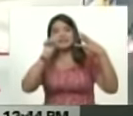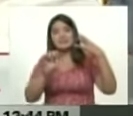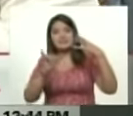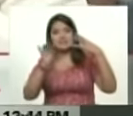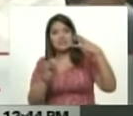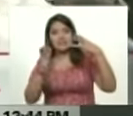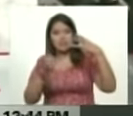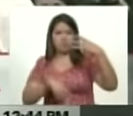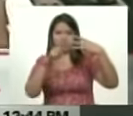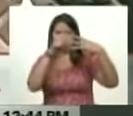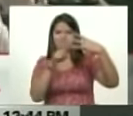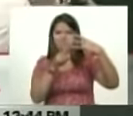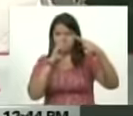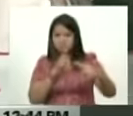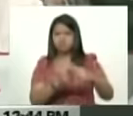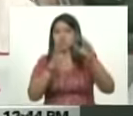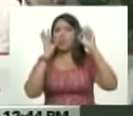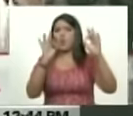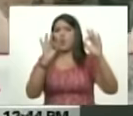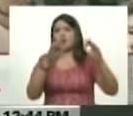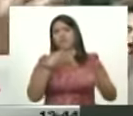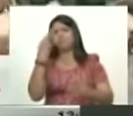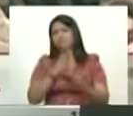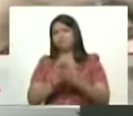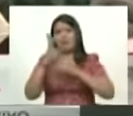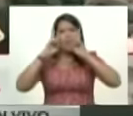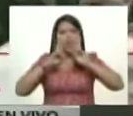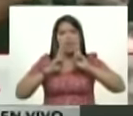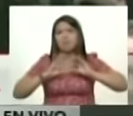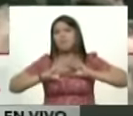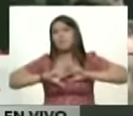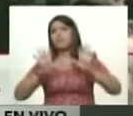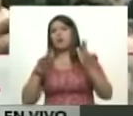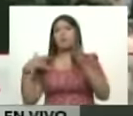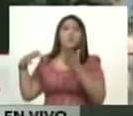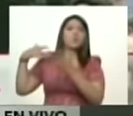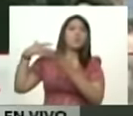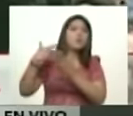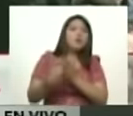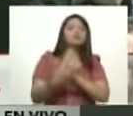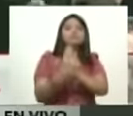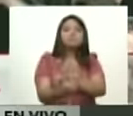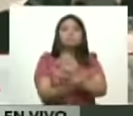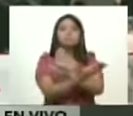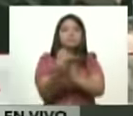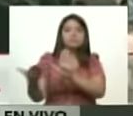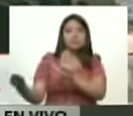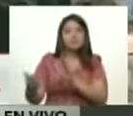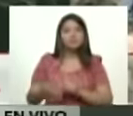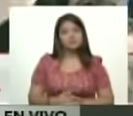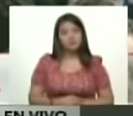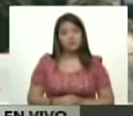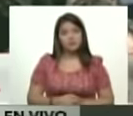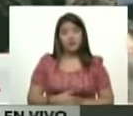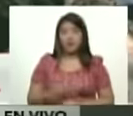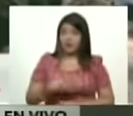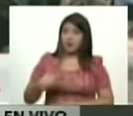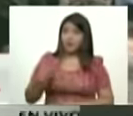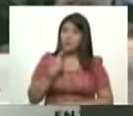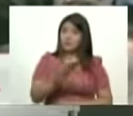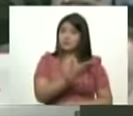tres distinguidos venezolanos honestos que han demostrado su trayectoria pública. Y queremos decirles